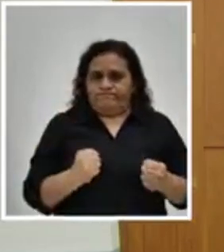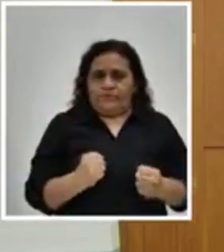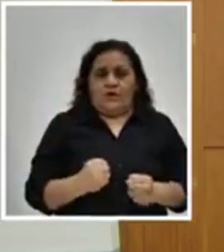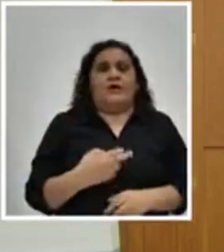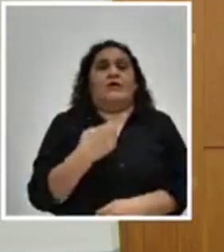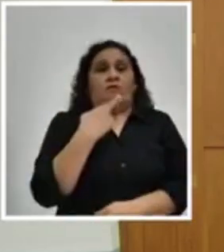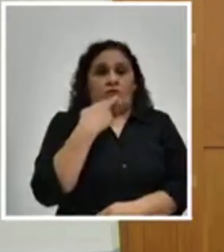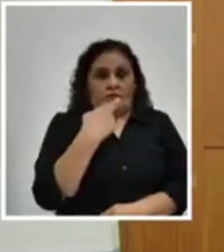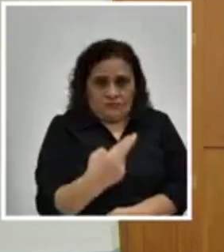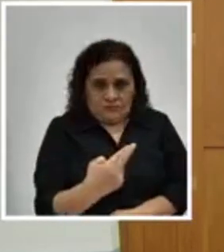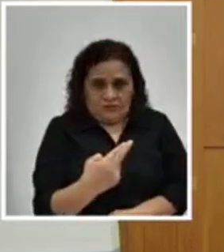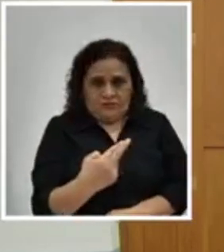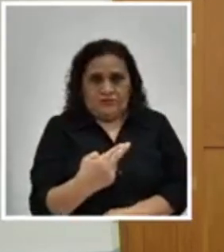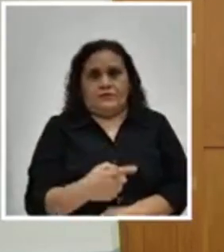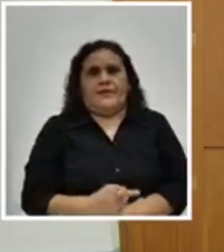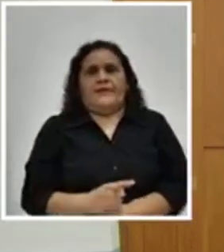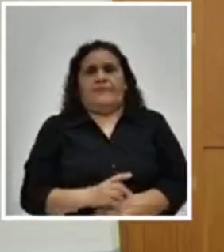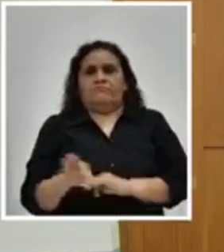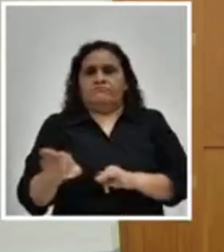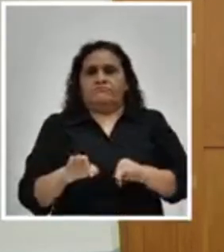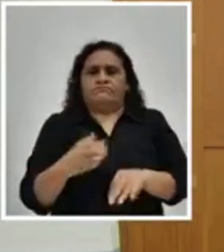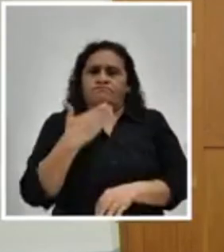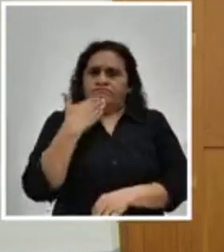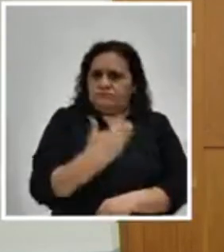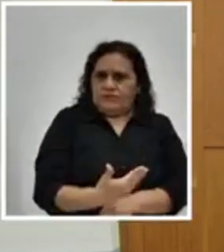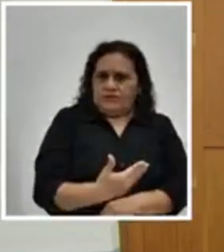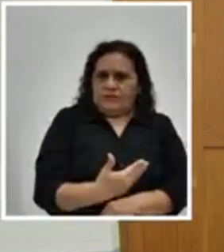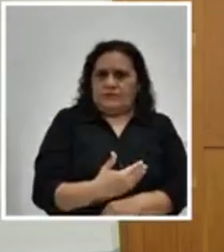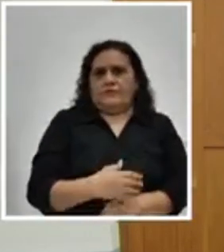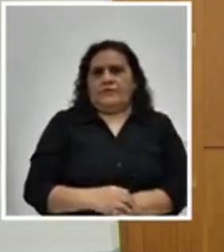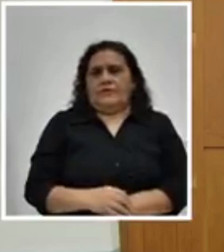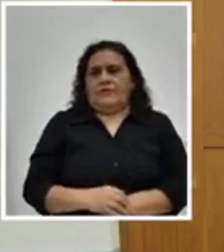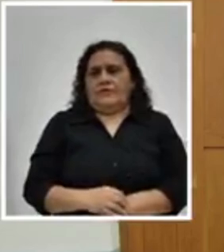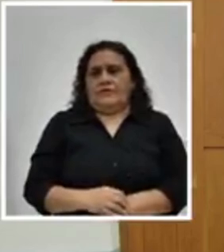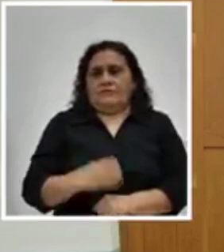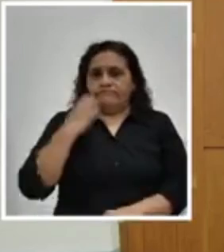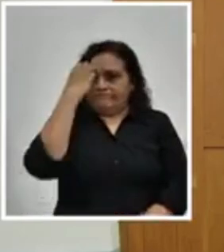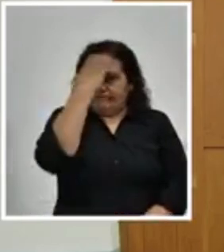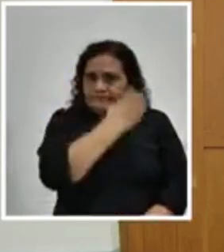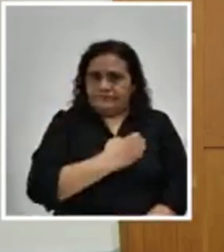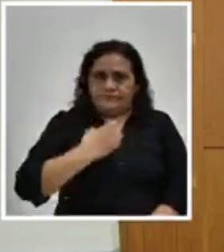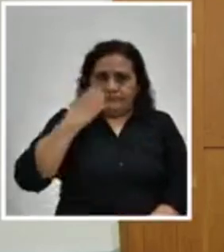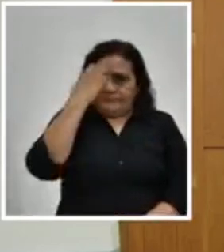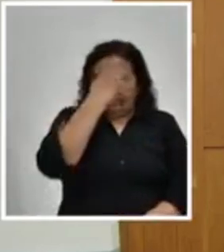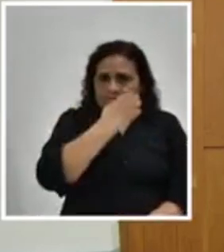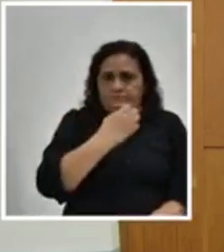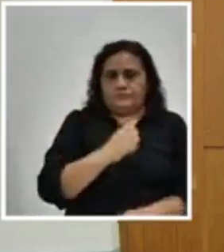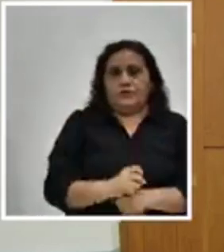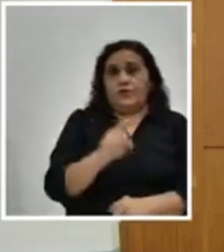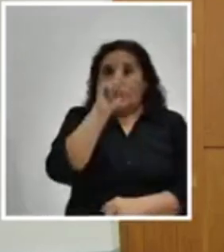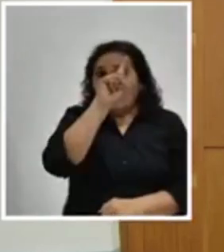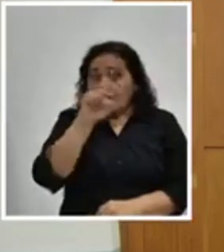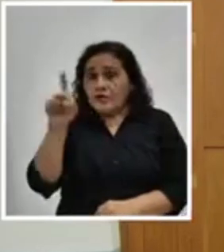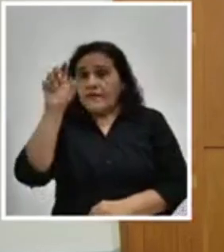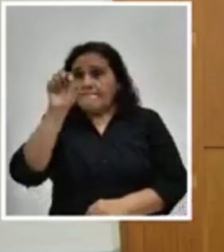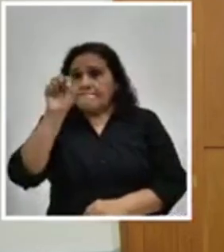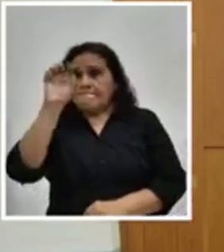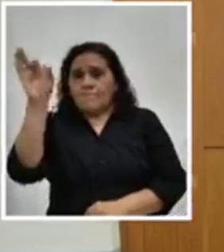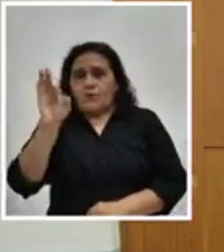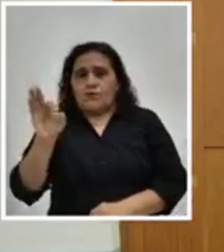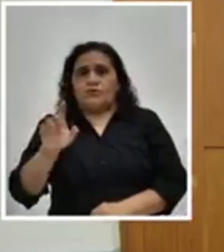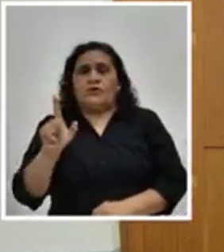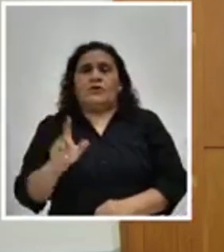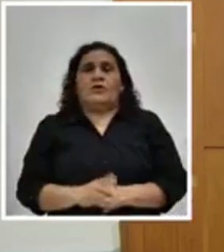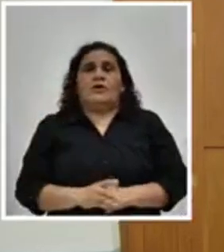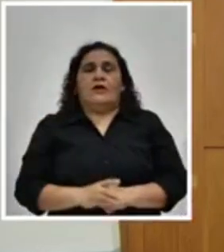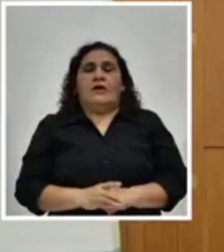resultados y con la transparencia, ya que nuevamente fuimos evaluados con una calificación del 100% en materia